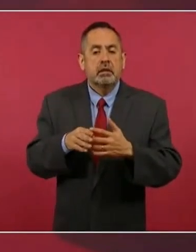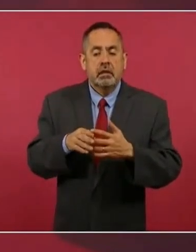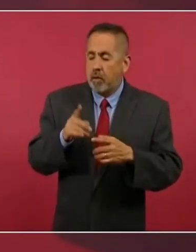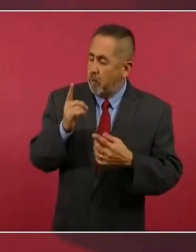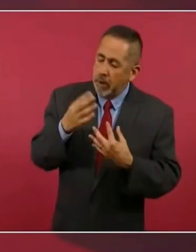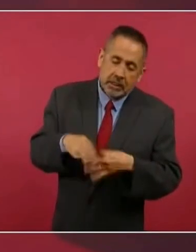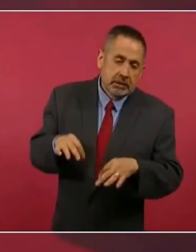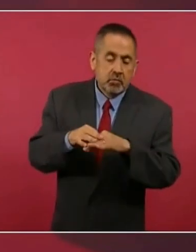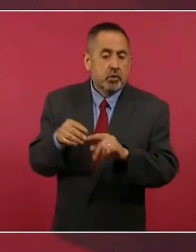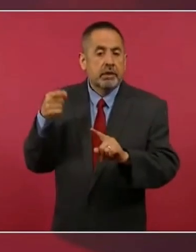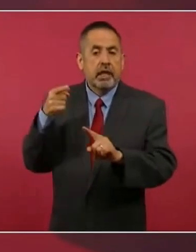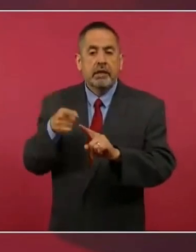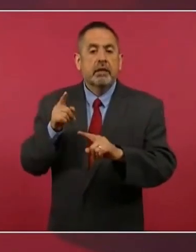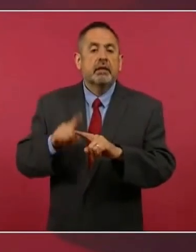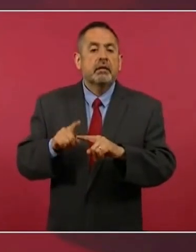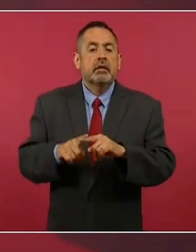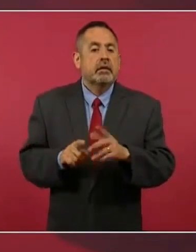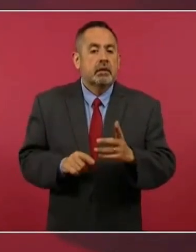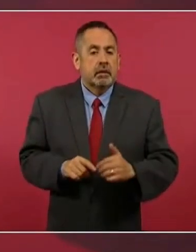fundamental